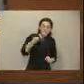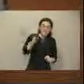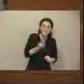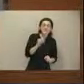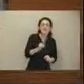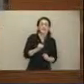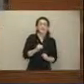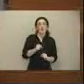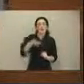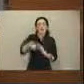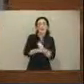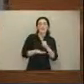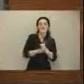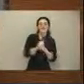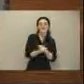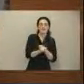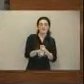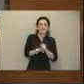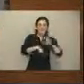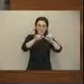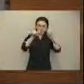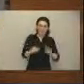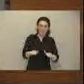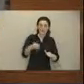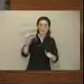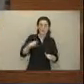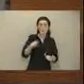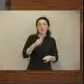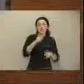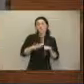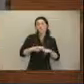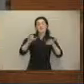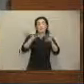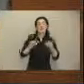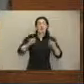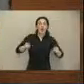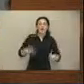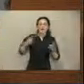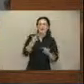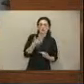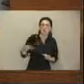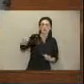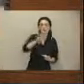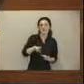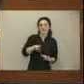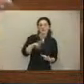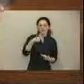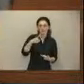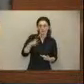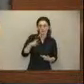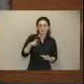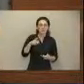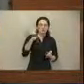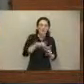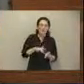el fundamento, de este modelo, del que se ha venido a denominar modelo Avilés, que no voy a reiterar otra vez, ha recibido todo tipo